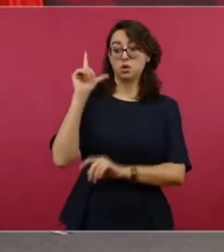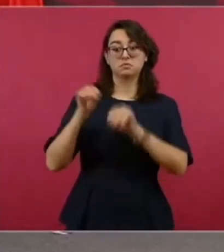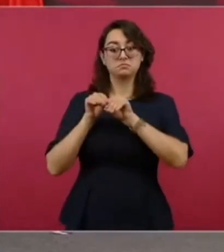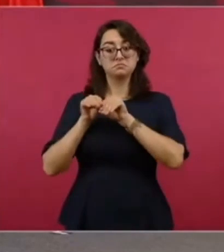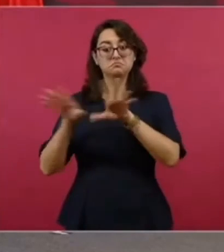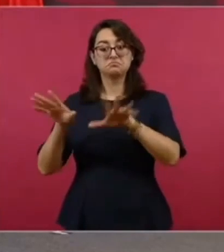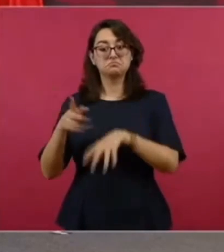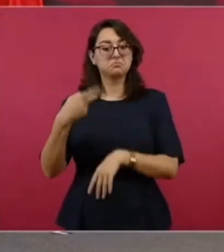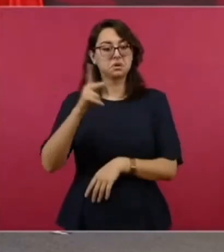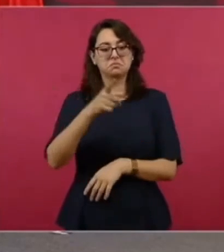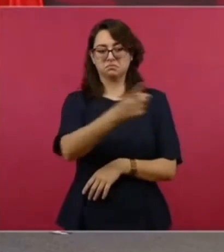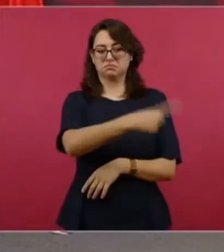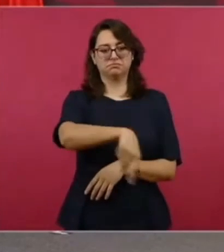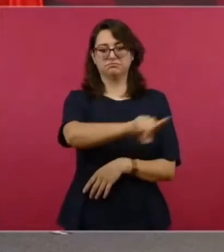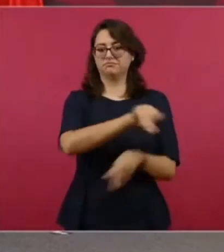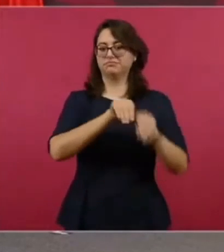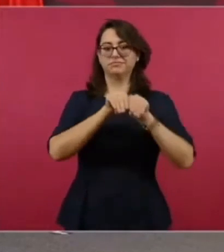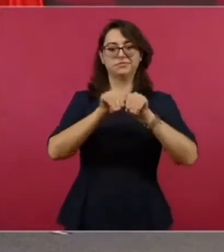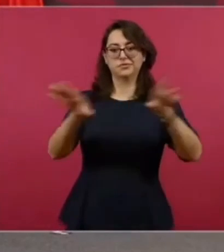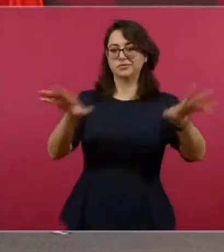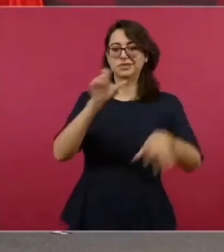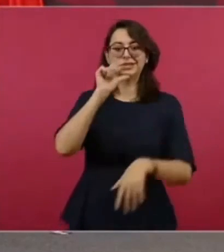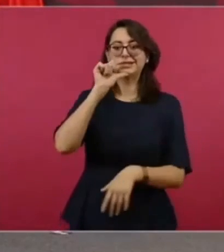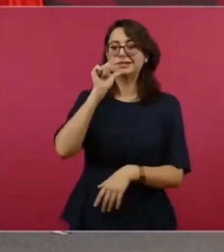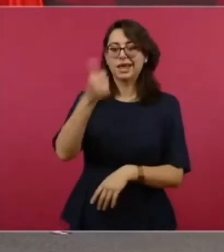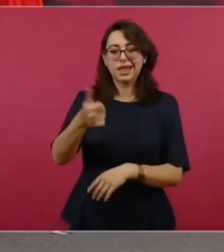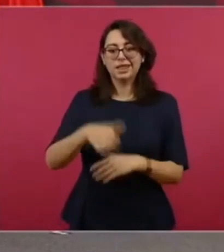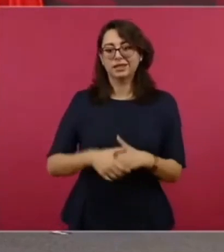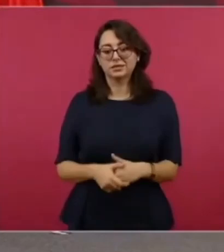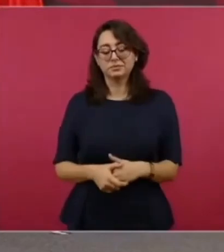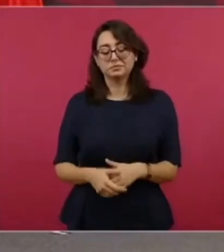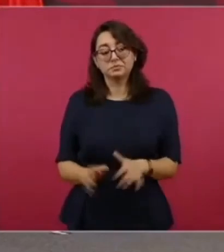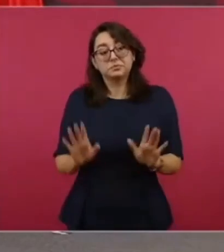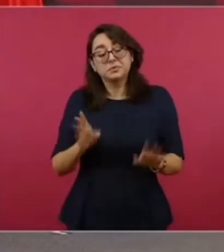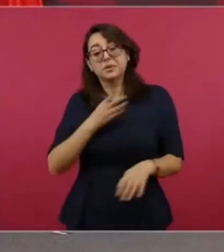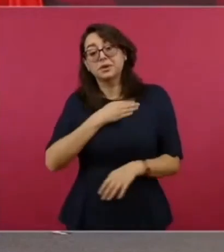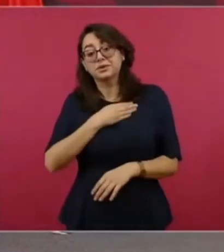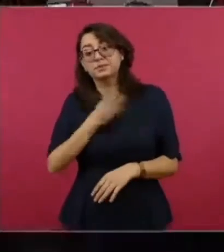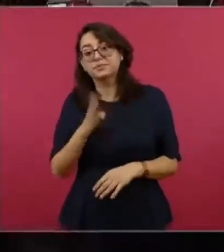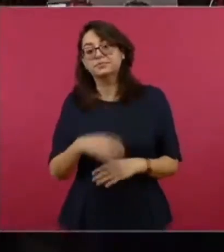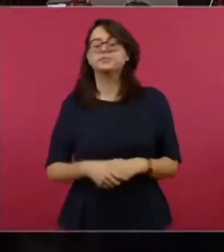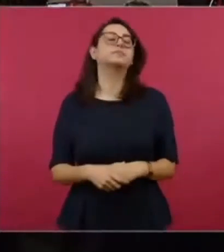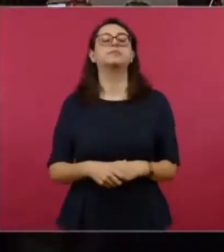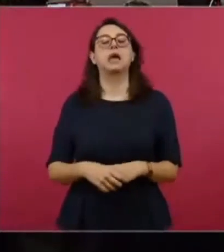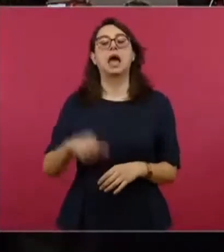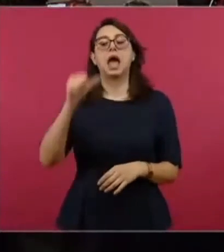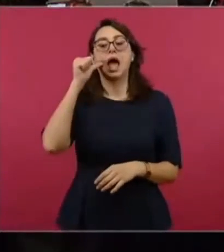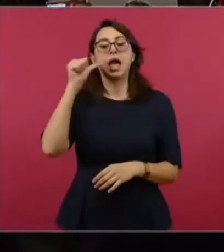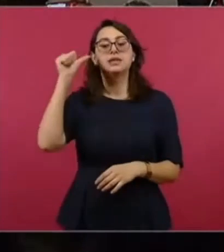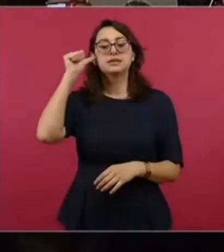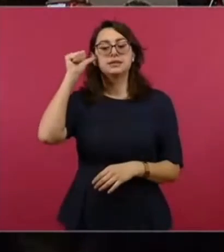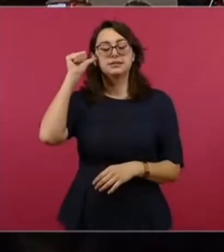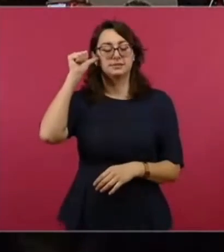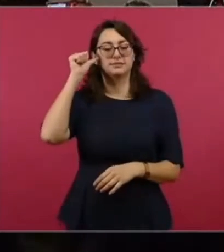Ayer martes conocí de otra encuesta que salió